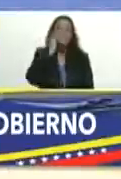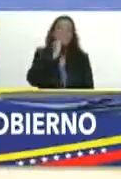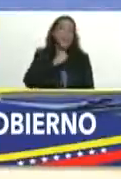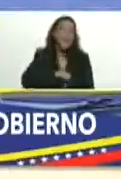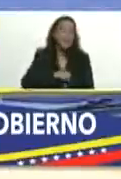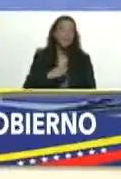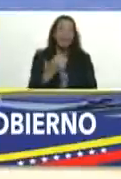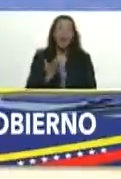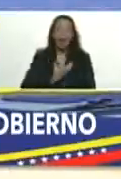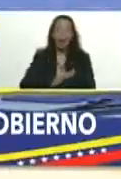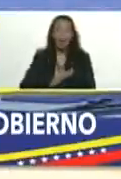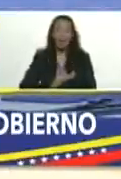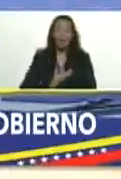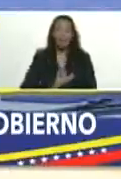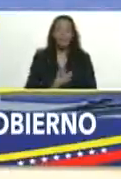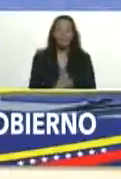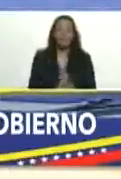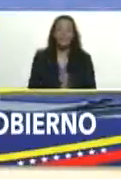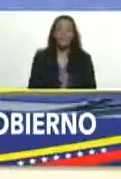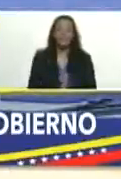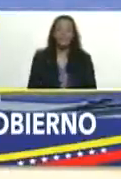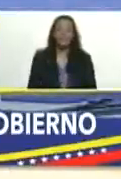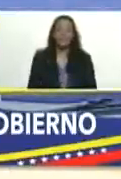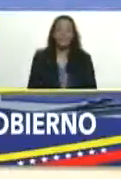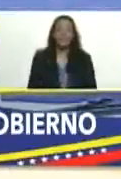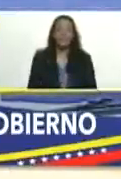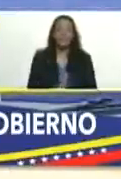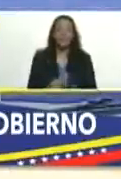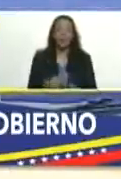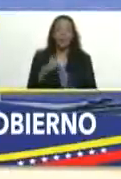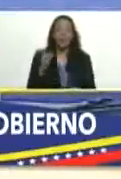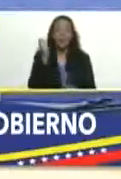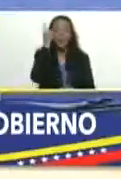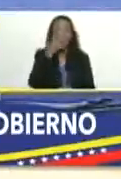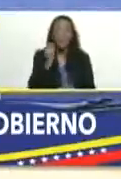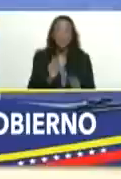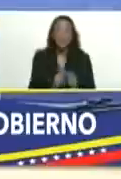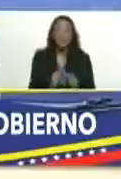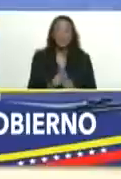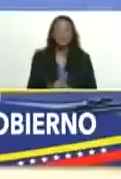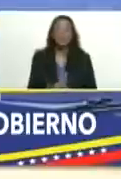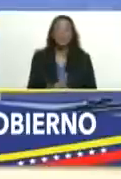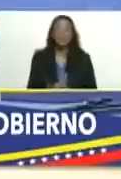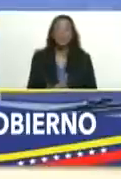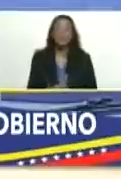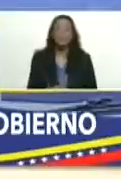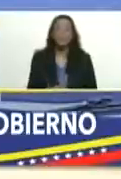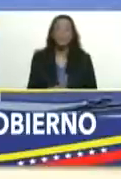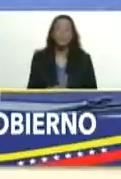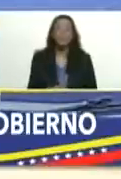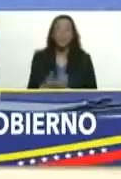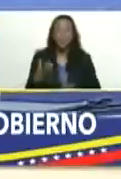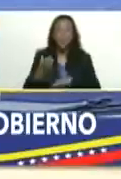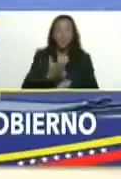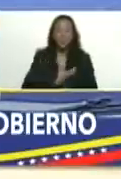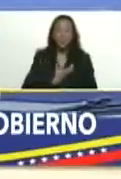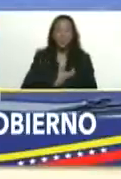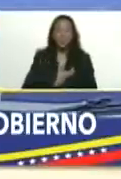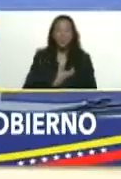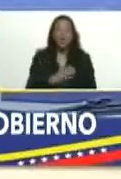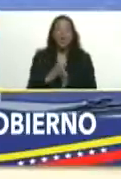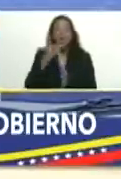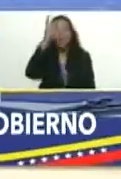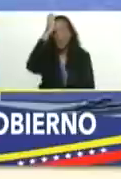el alcalde de la alcaldesa de Tucupita, el alcalde del municipio Miranda